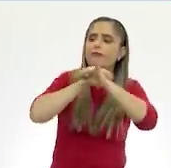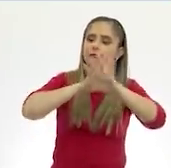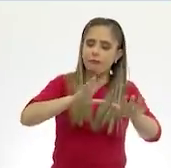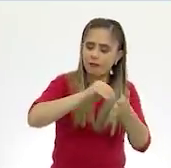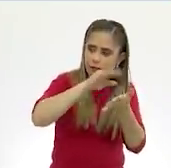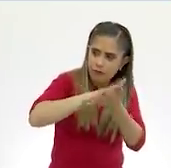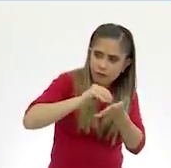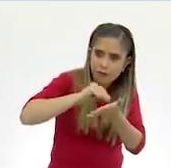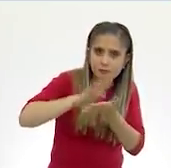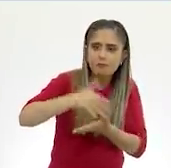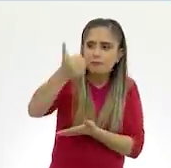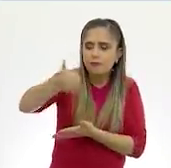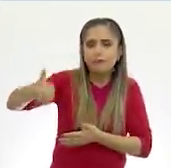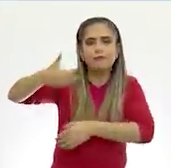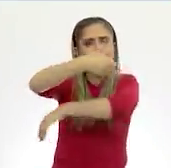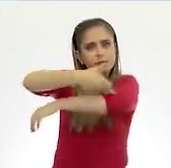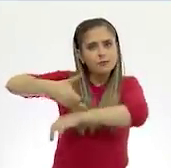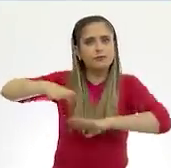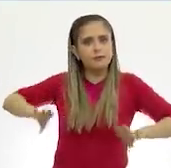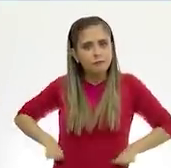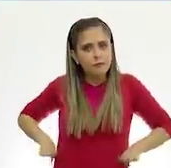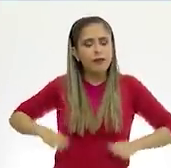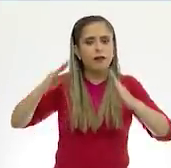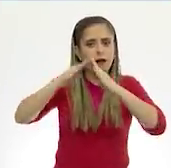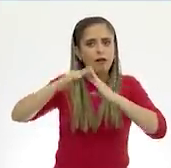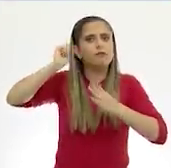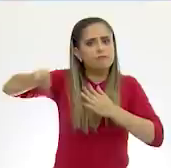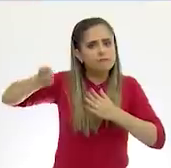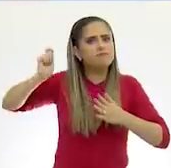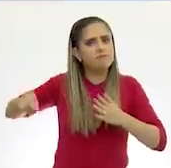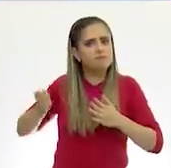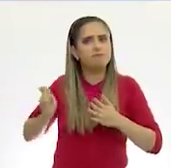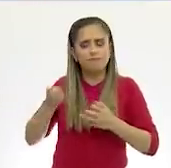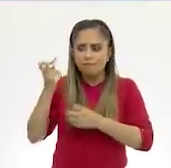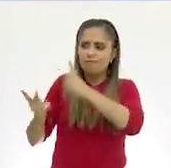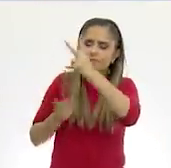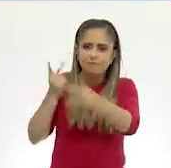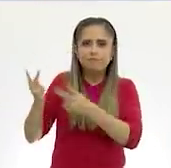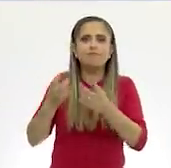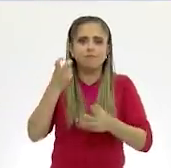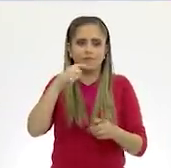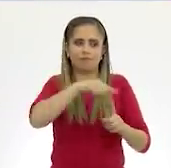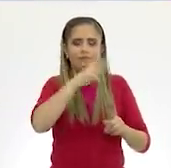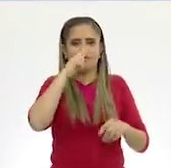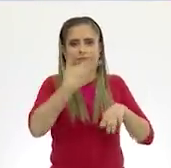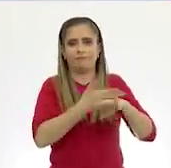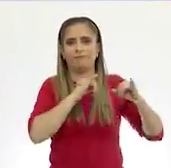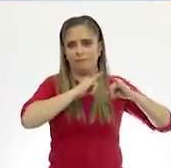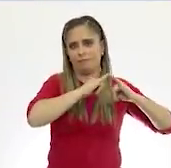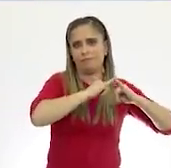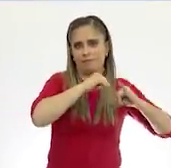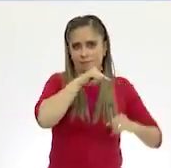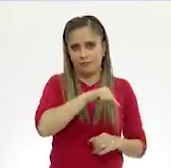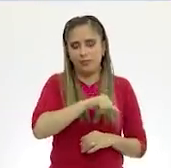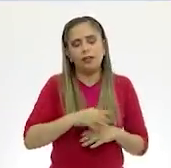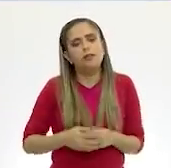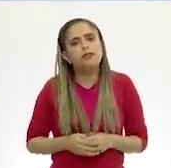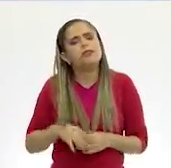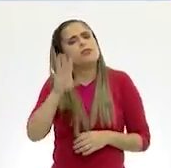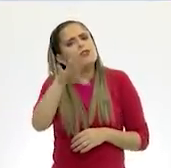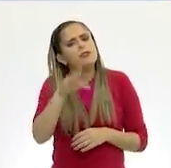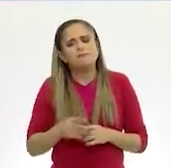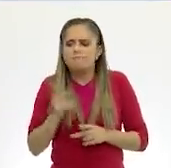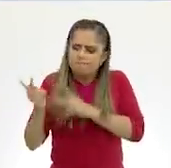y de las características de mi casa. Y Maestro, ¿qué tipo de información recopilan